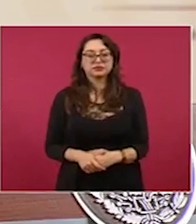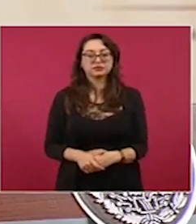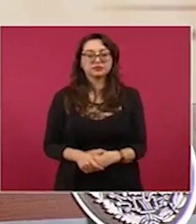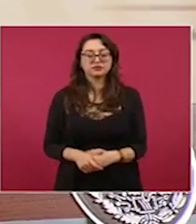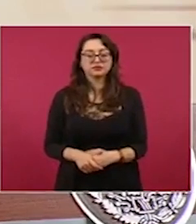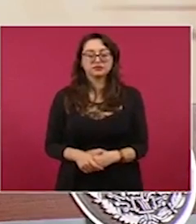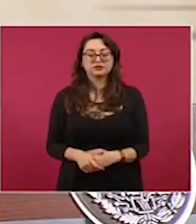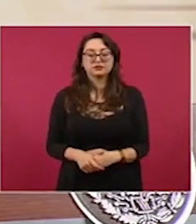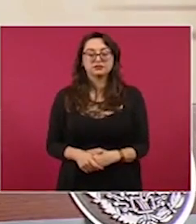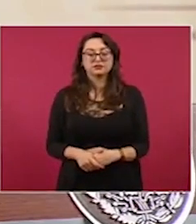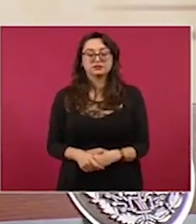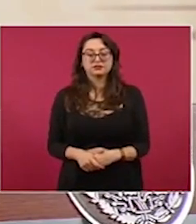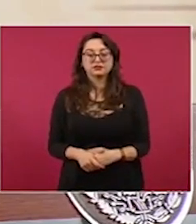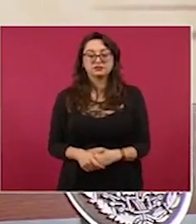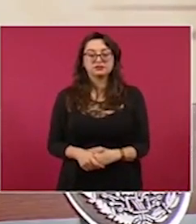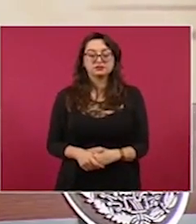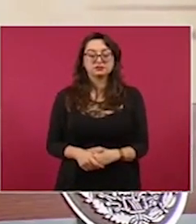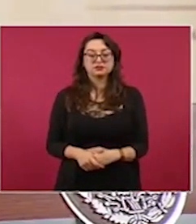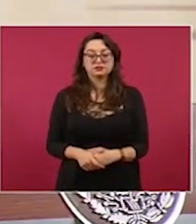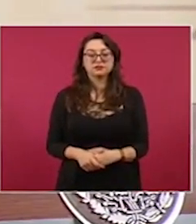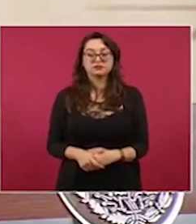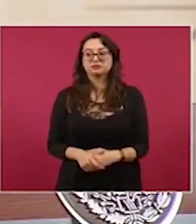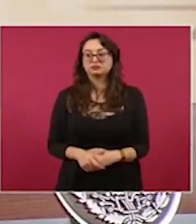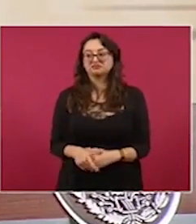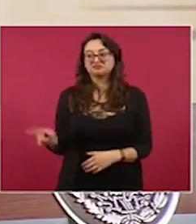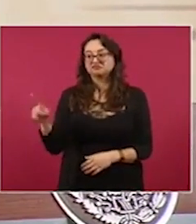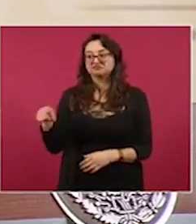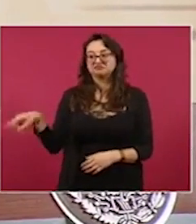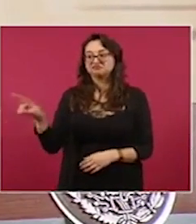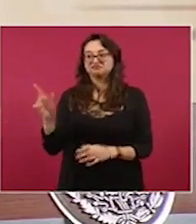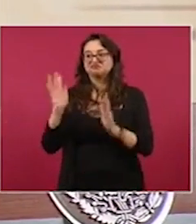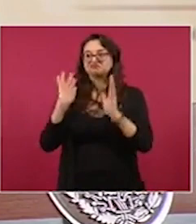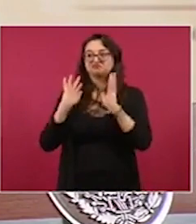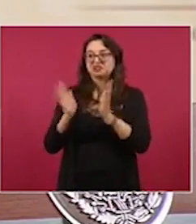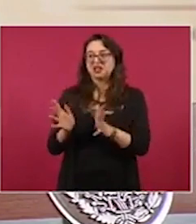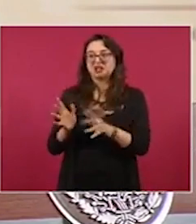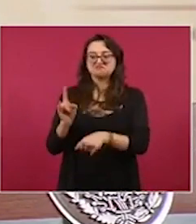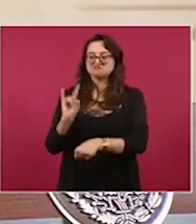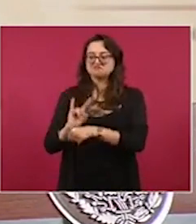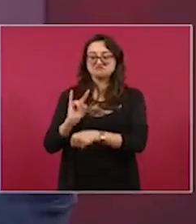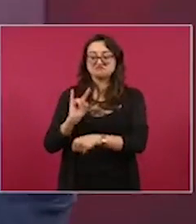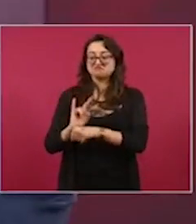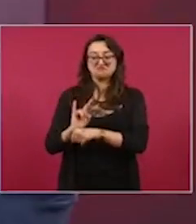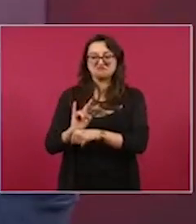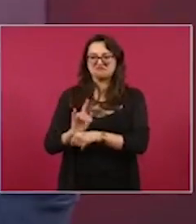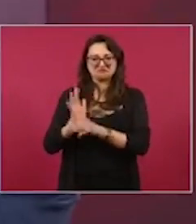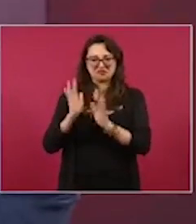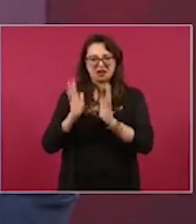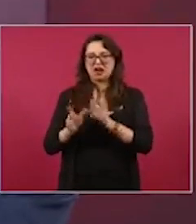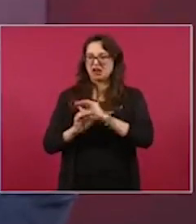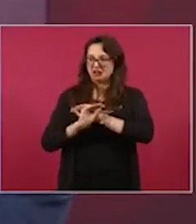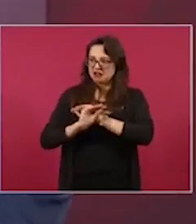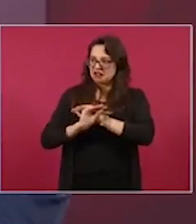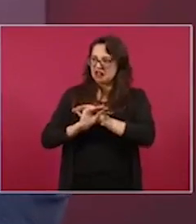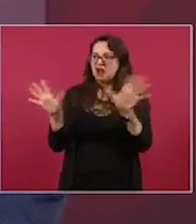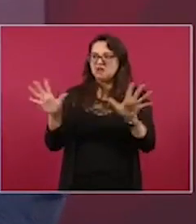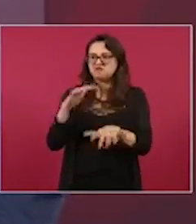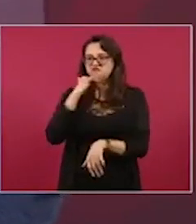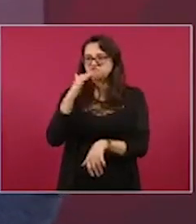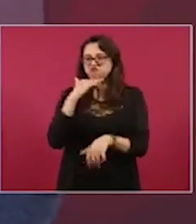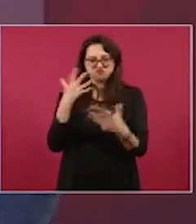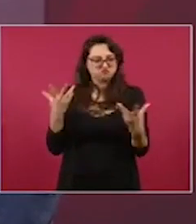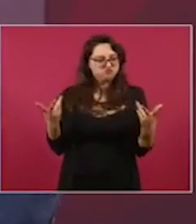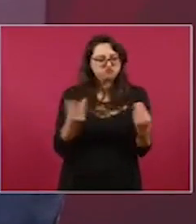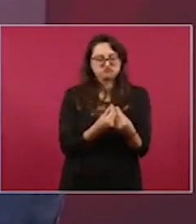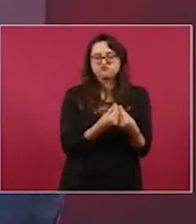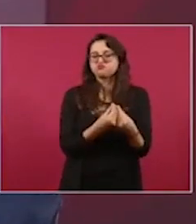dependencia que tendrá a su cargo la operación de la Guardia Nacional, mantendrá al general retirado David Córdoba Campos como comandante de la misma.